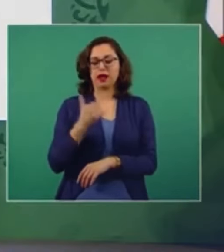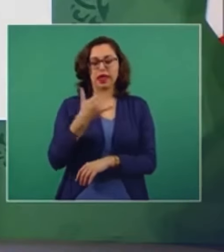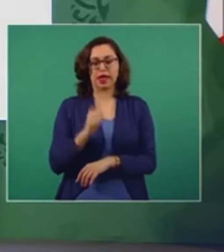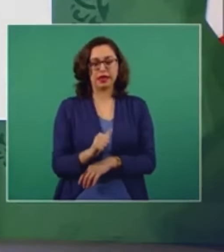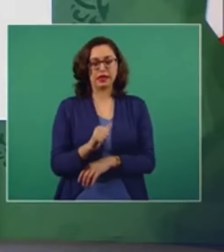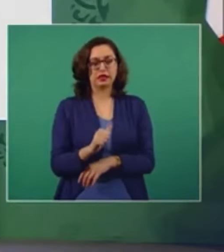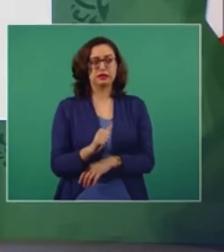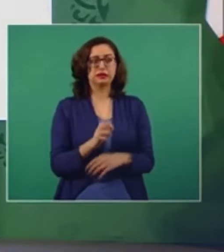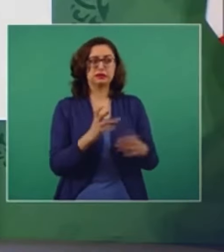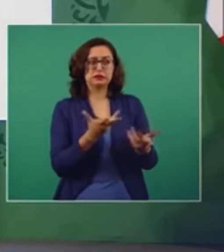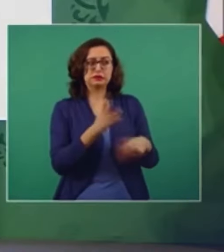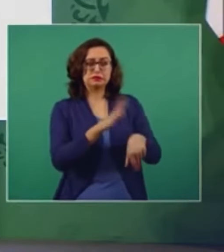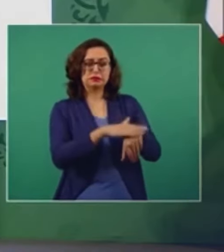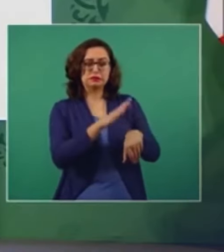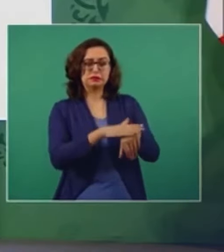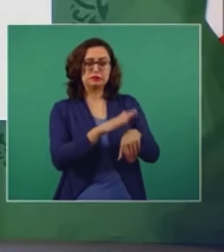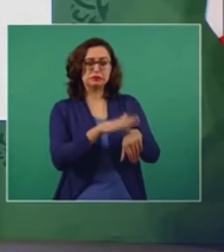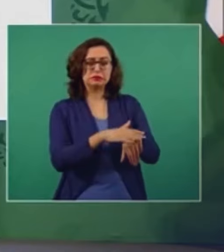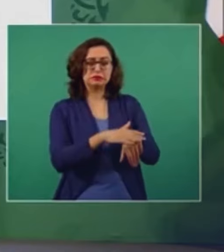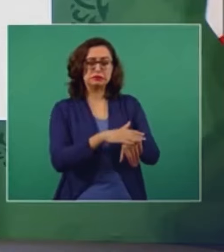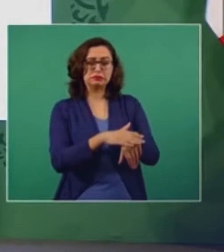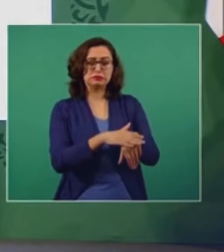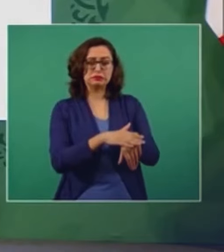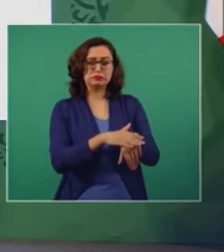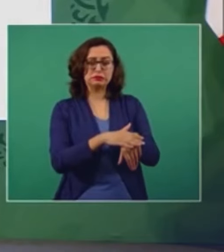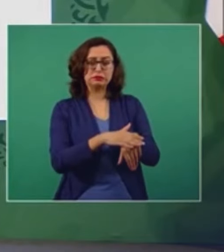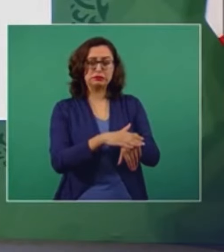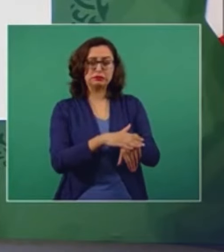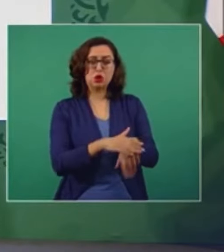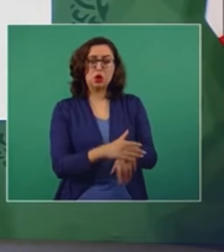para que yo me tome una nada más.